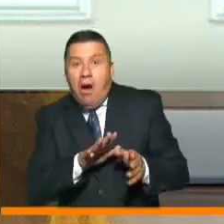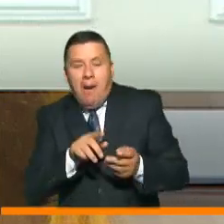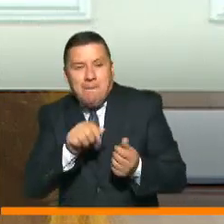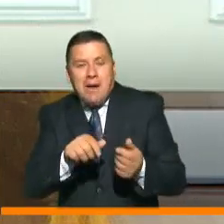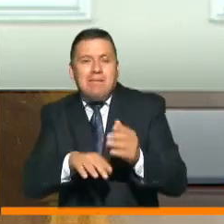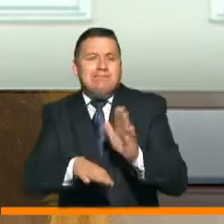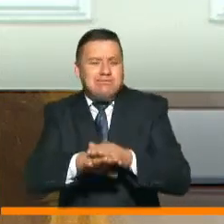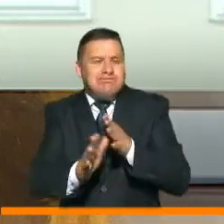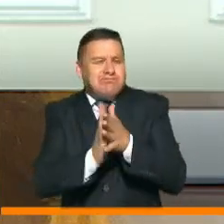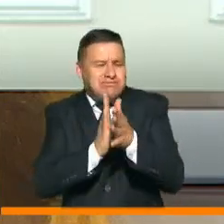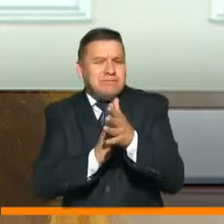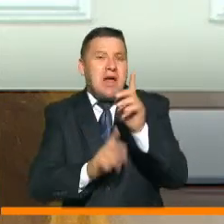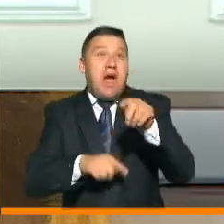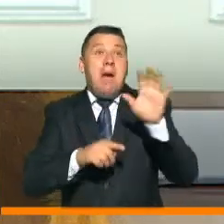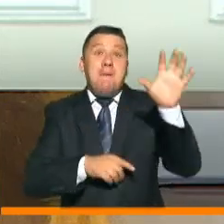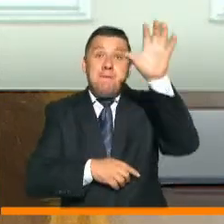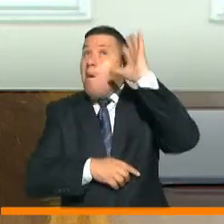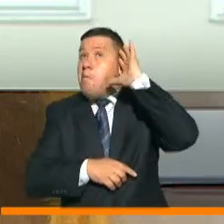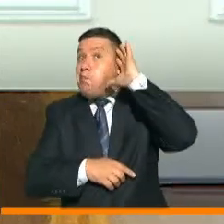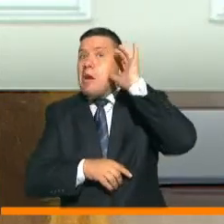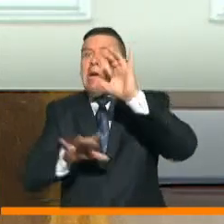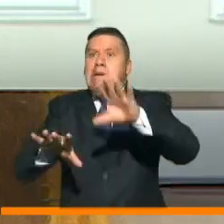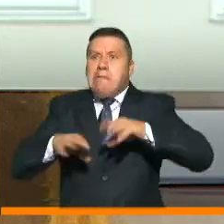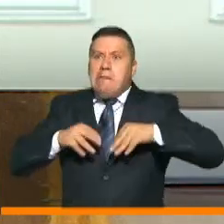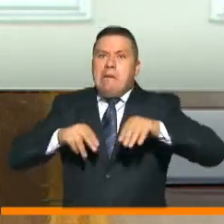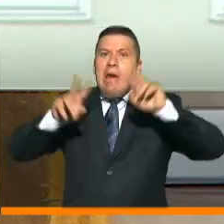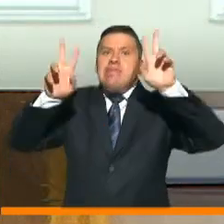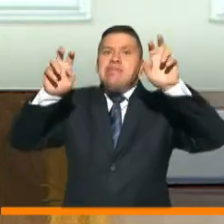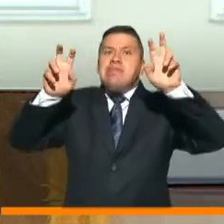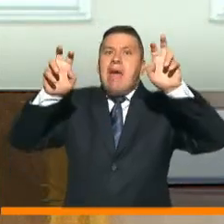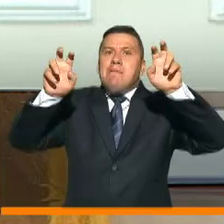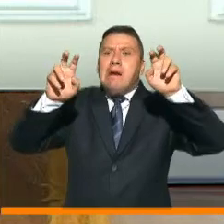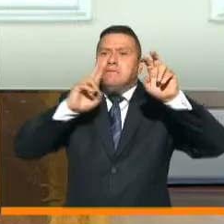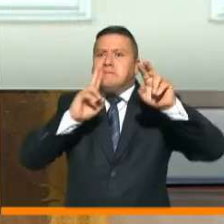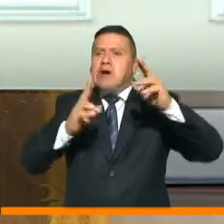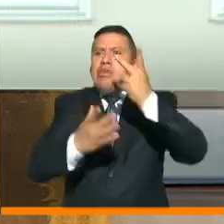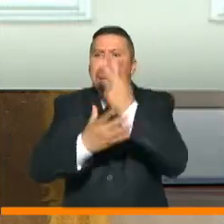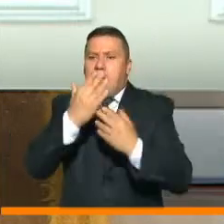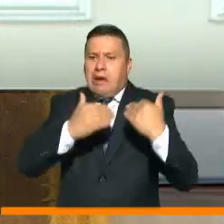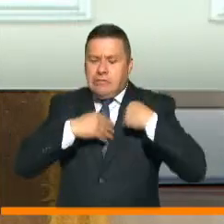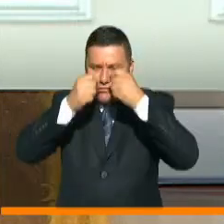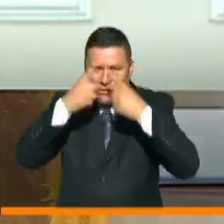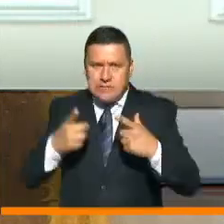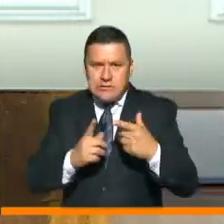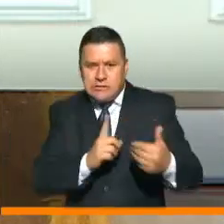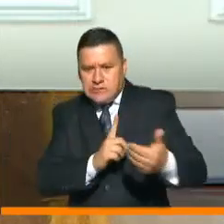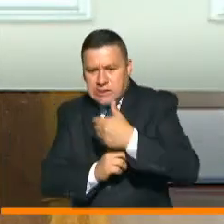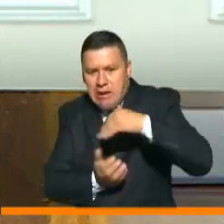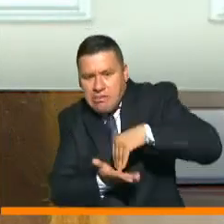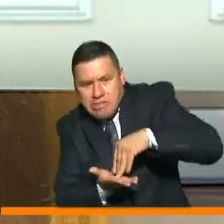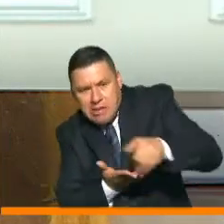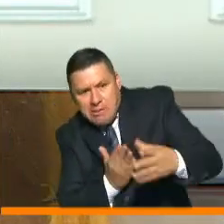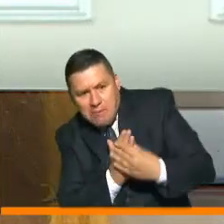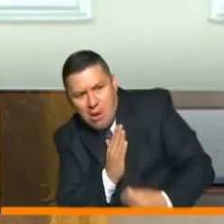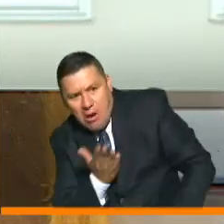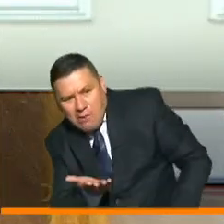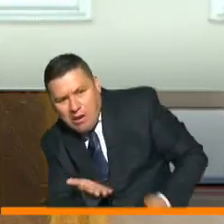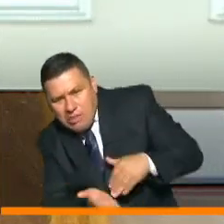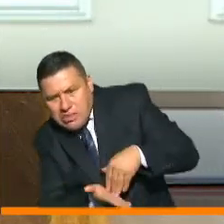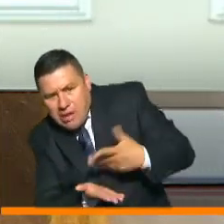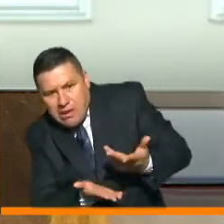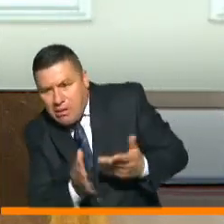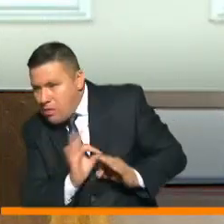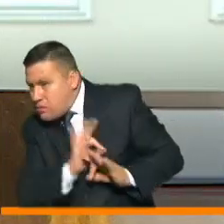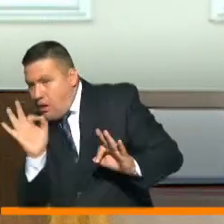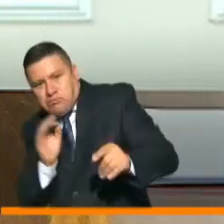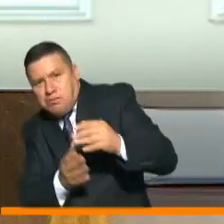ya se han anunciado, que muchos países del mundo están abordando esta doble responsabilidad, la de proteger a los más vulnerables